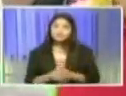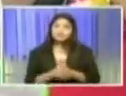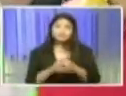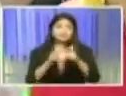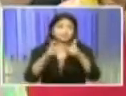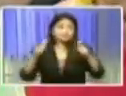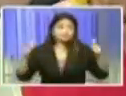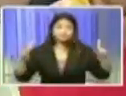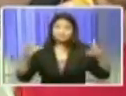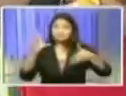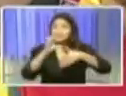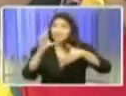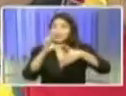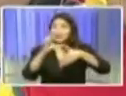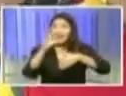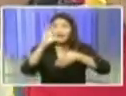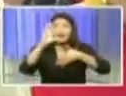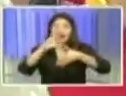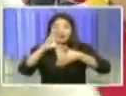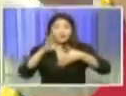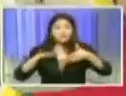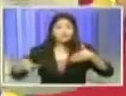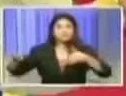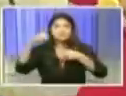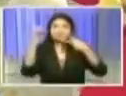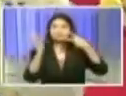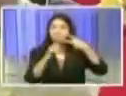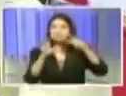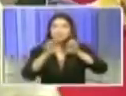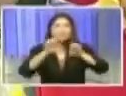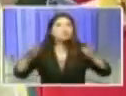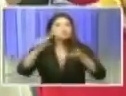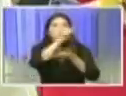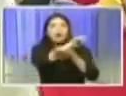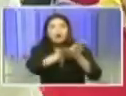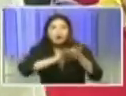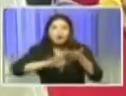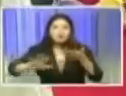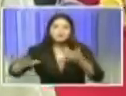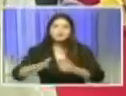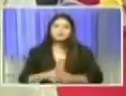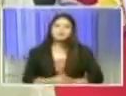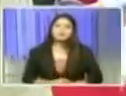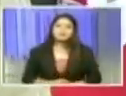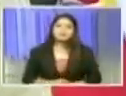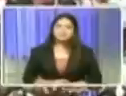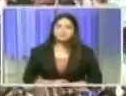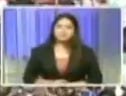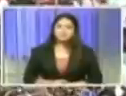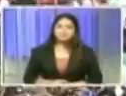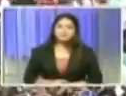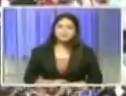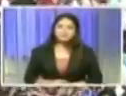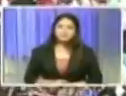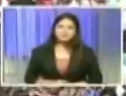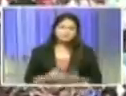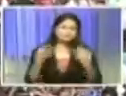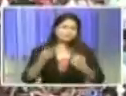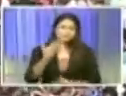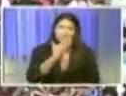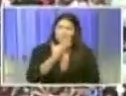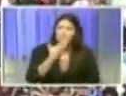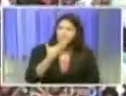alto de toda América Latina y el Caribe. Educación gratuita y cada vez más de